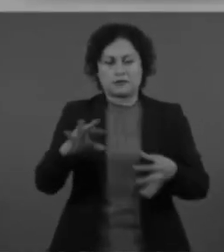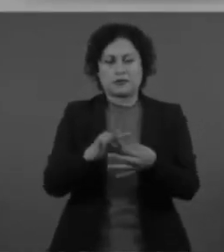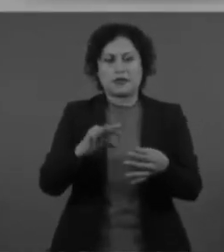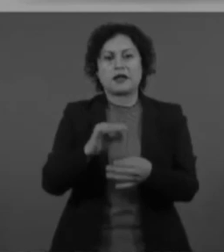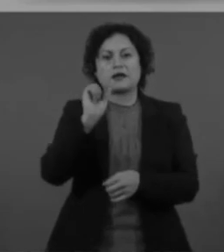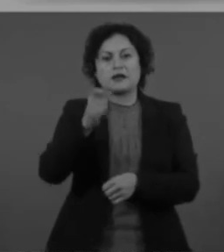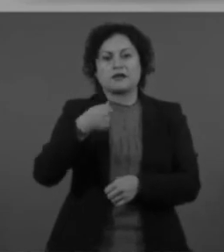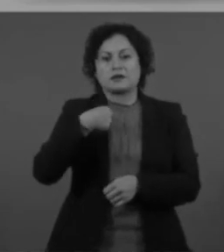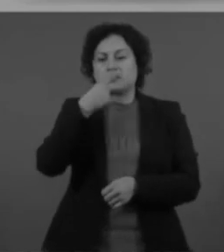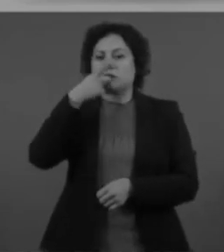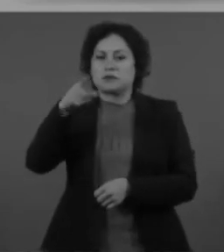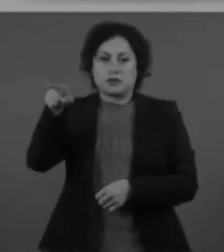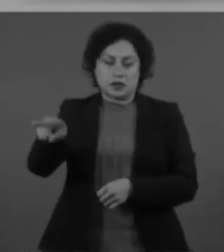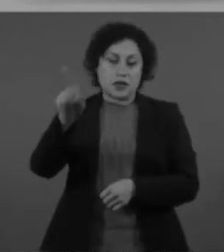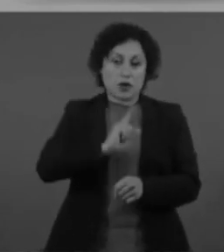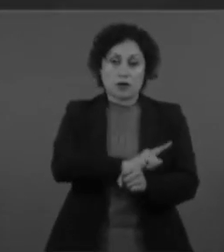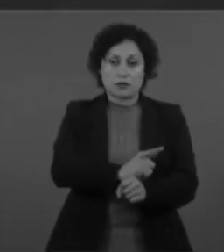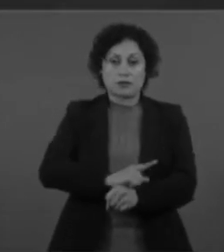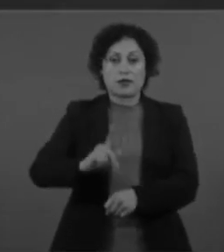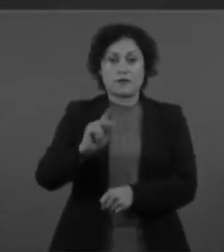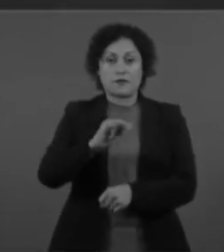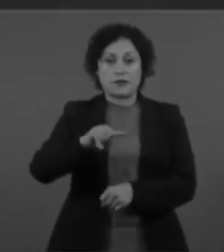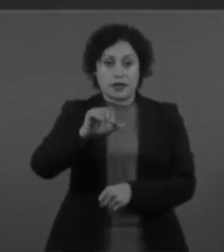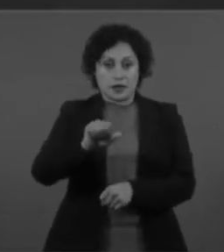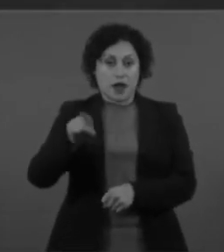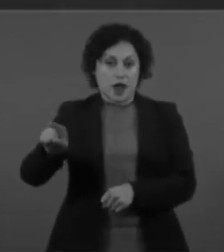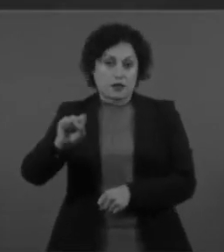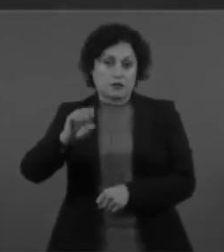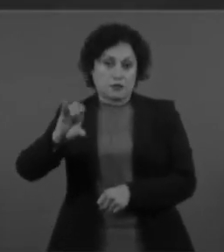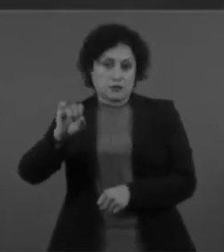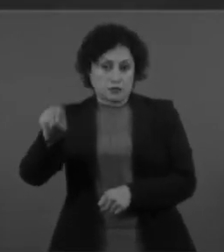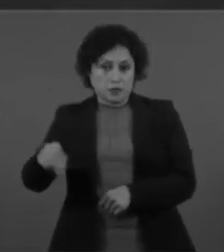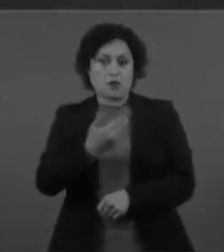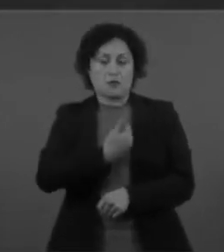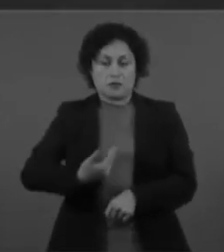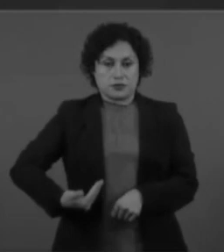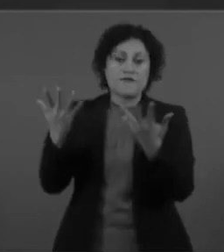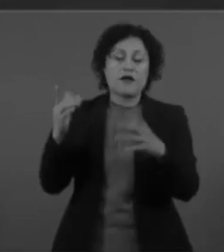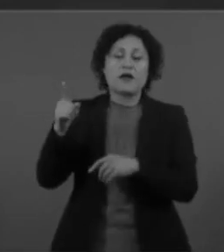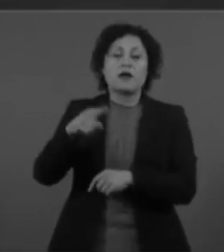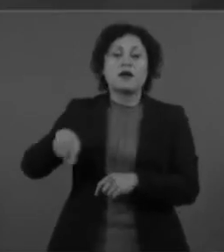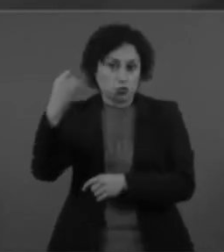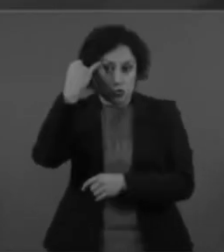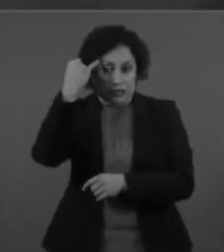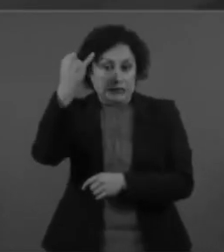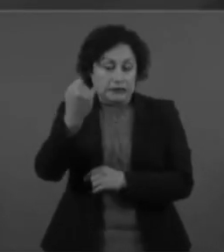presidenta, la señora licenciada Piña, haya tomado la iniciativa